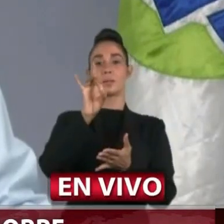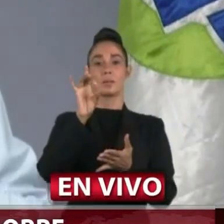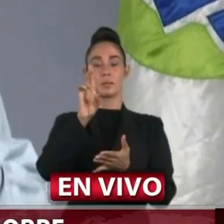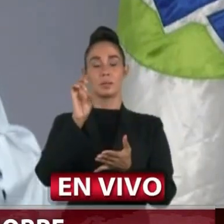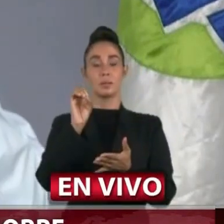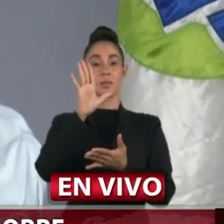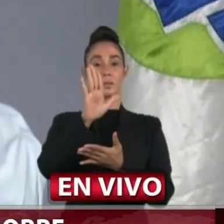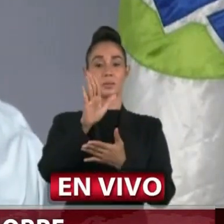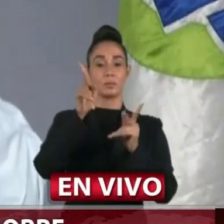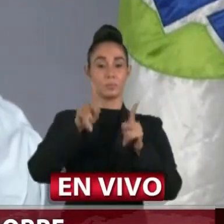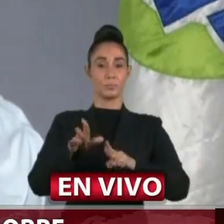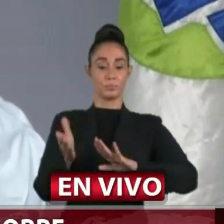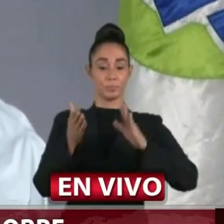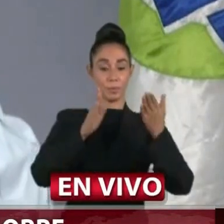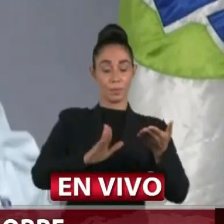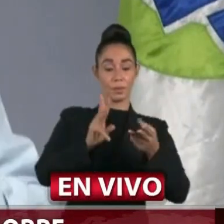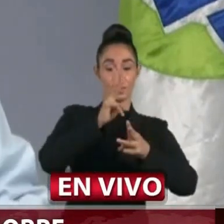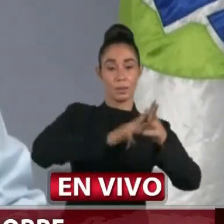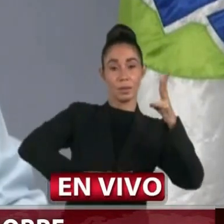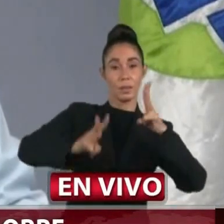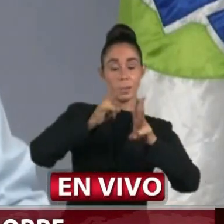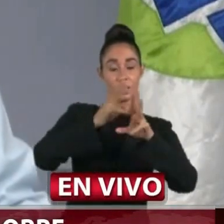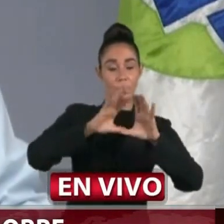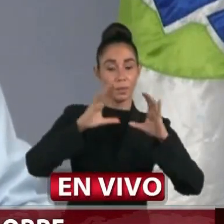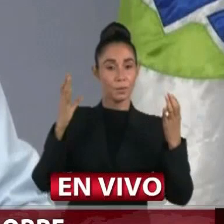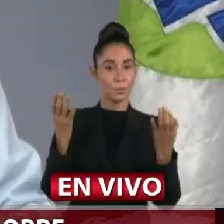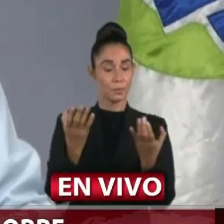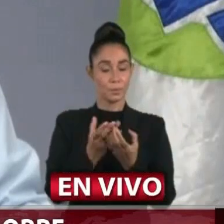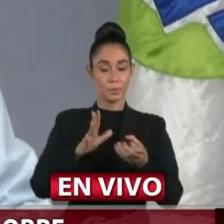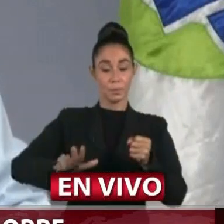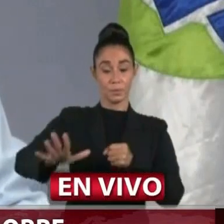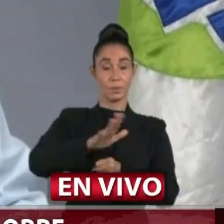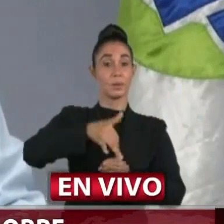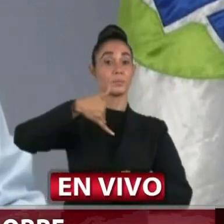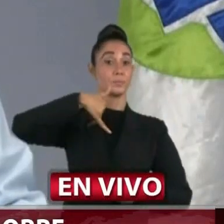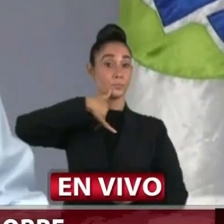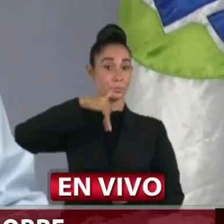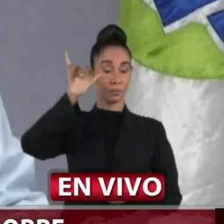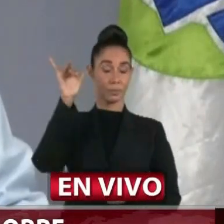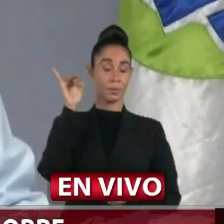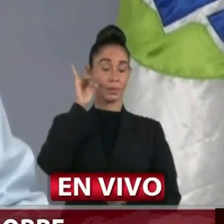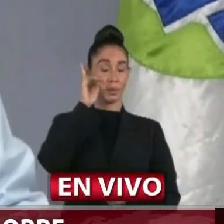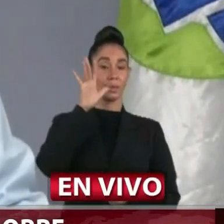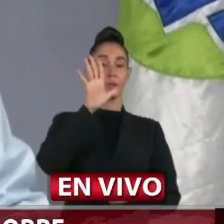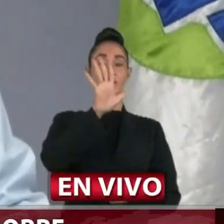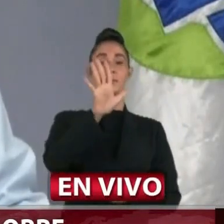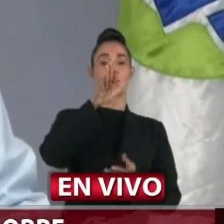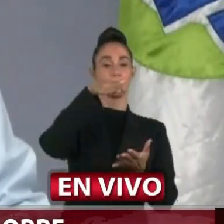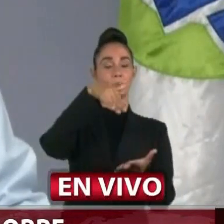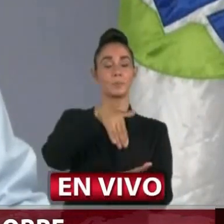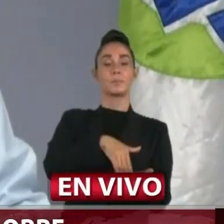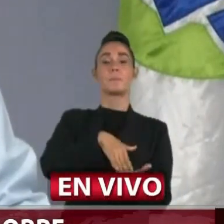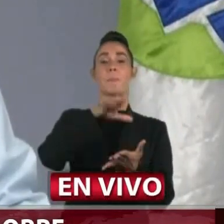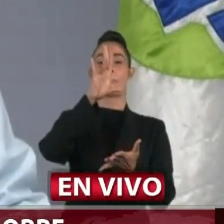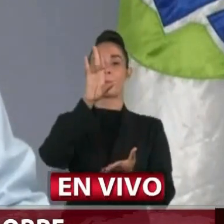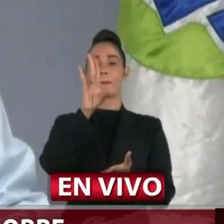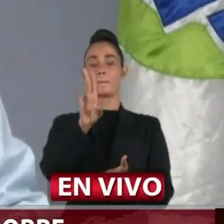187.705 defunciones a nivel global, con un total en el día de ayer de